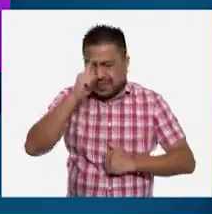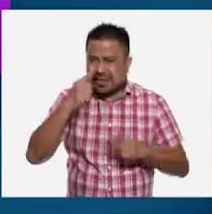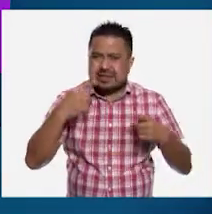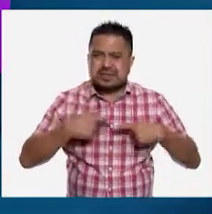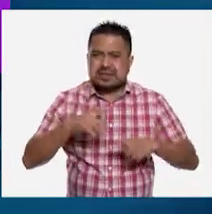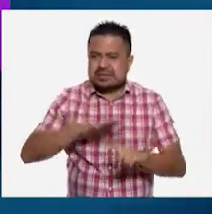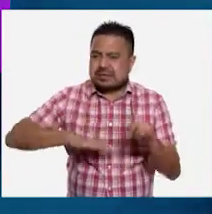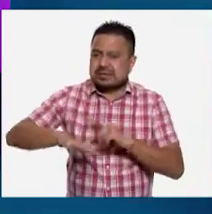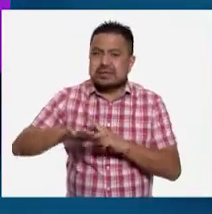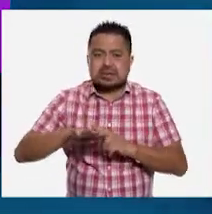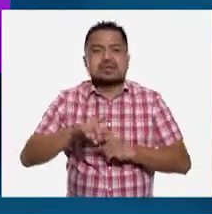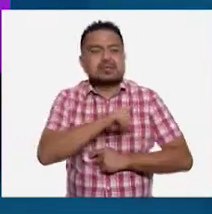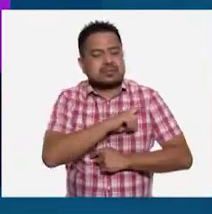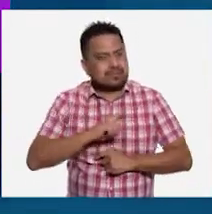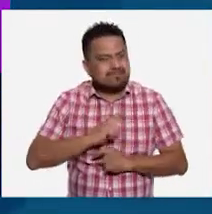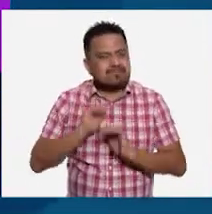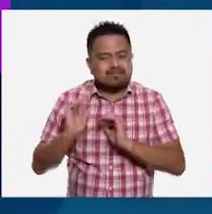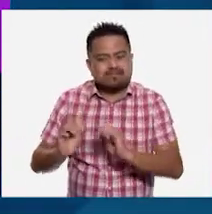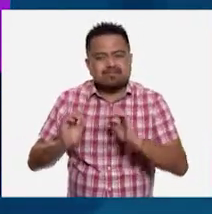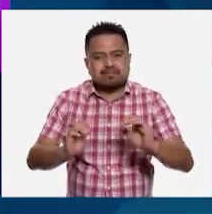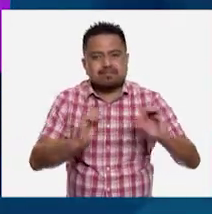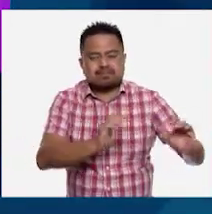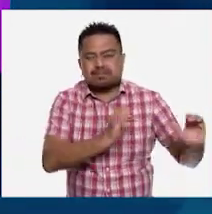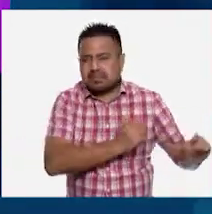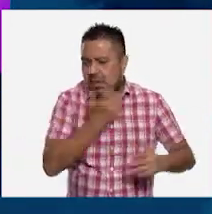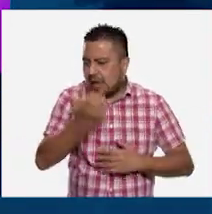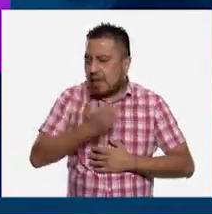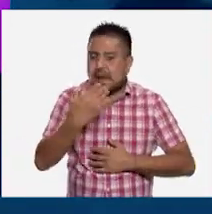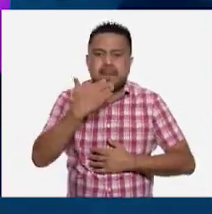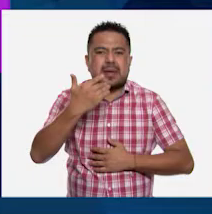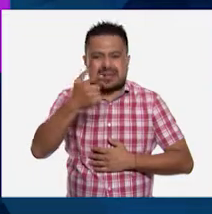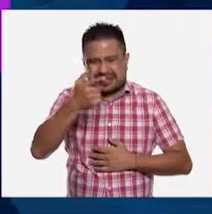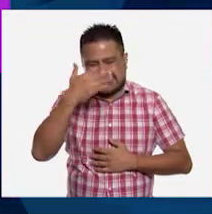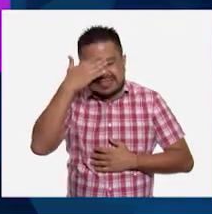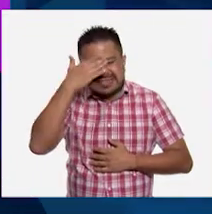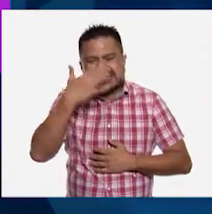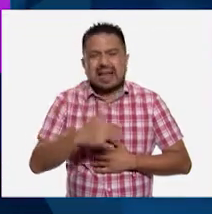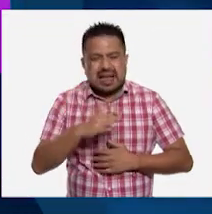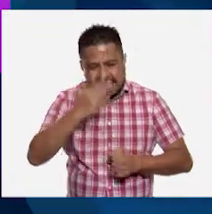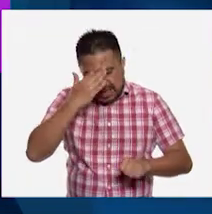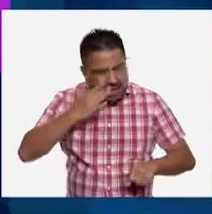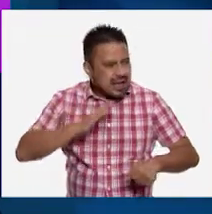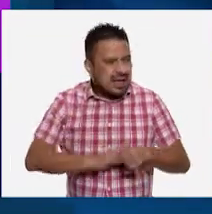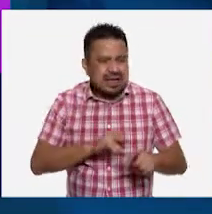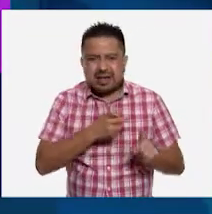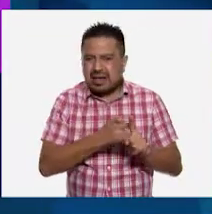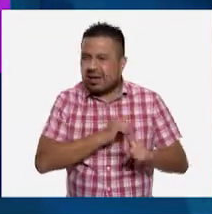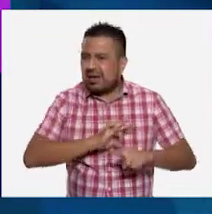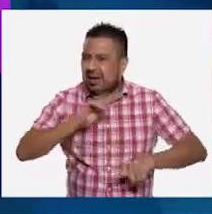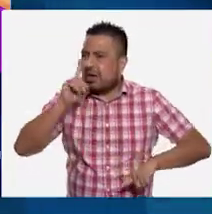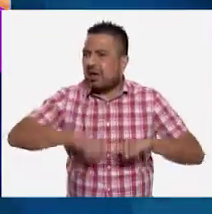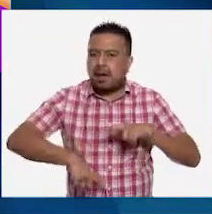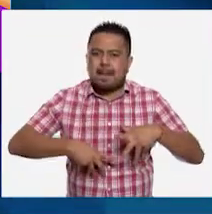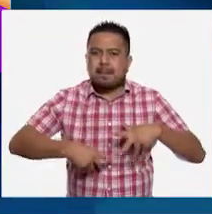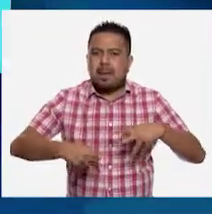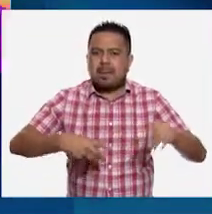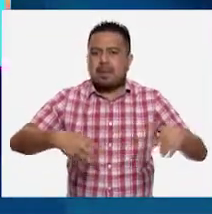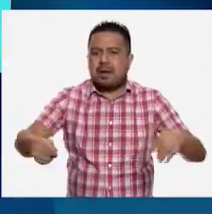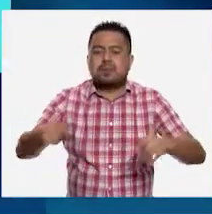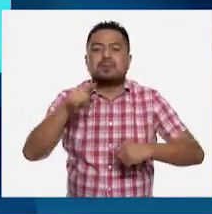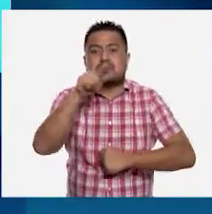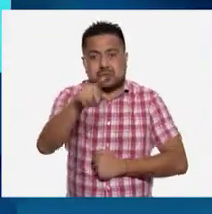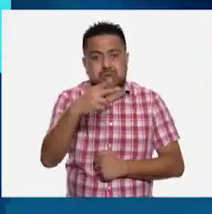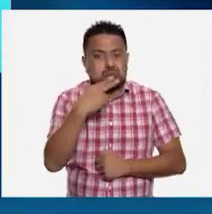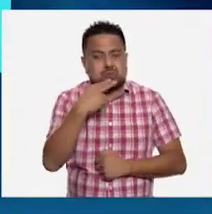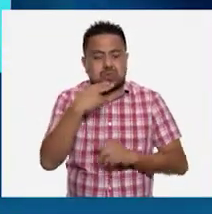personas. Por eso hay que continuar cuidándonos siguiendo las buenas prácticas que ya todos conocemos para evitar contagiarnos.